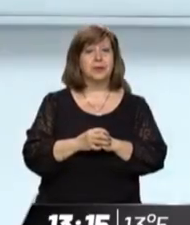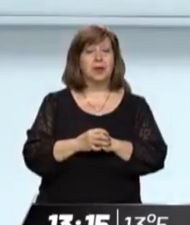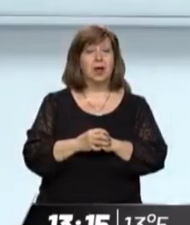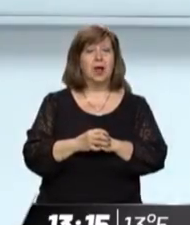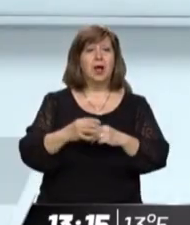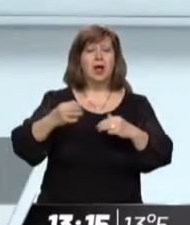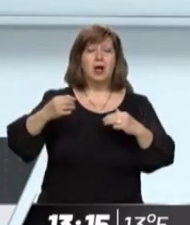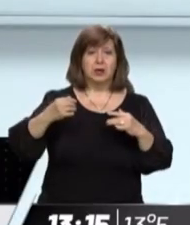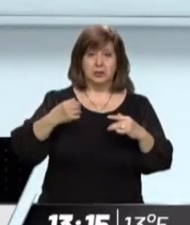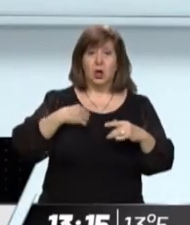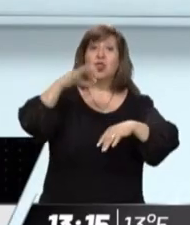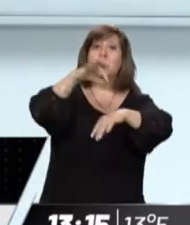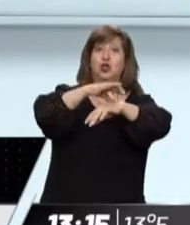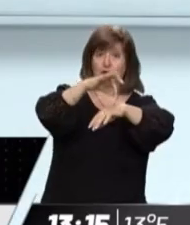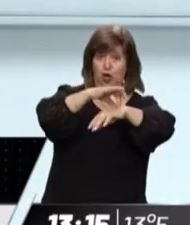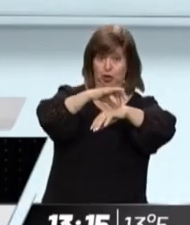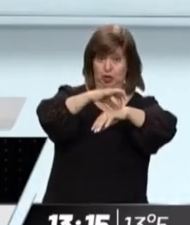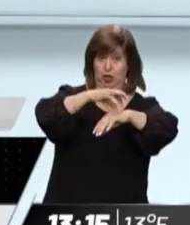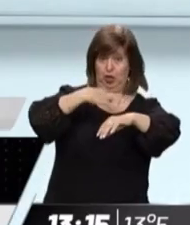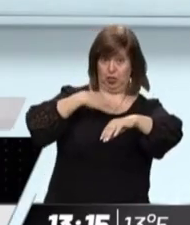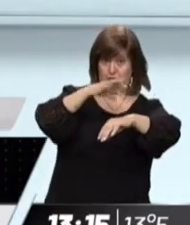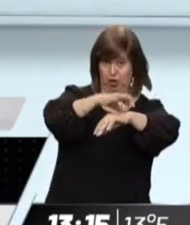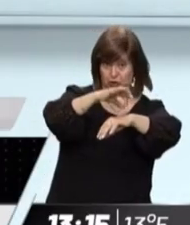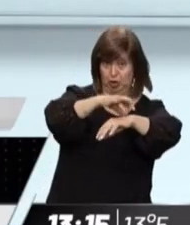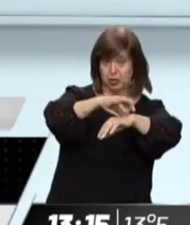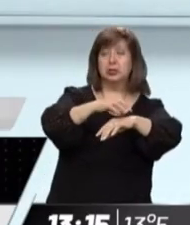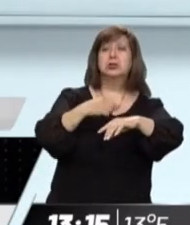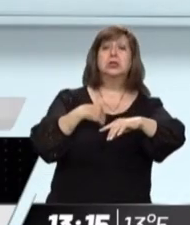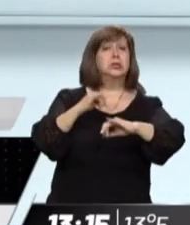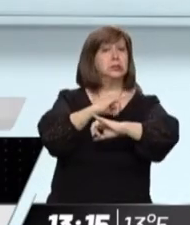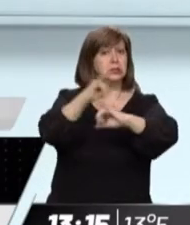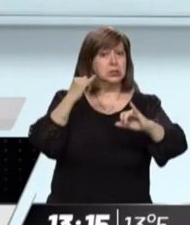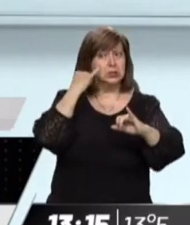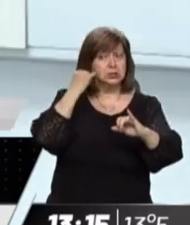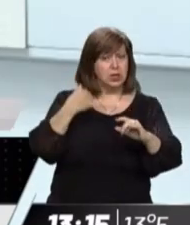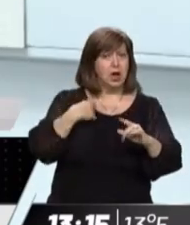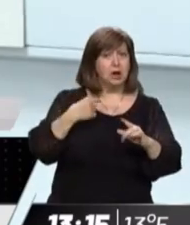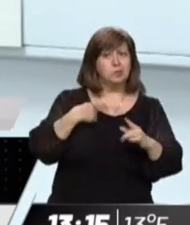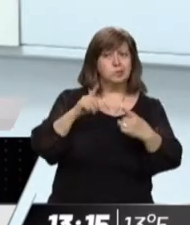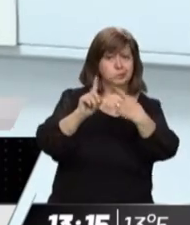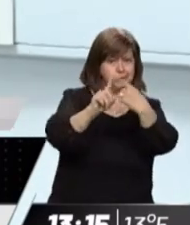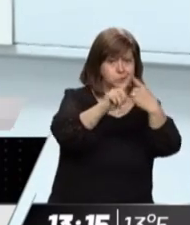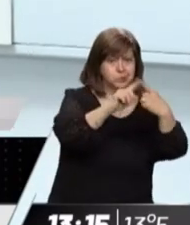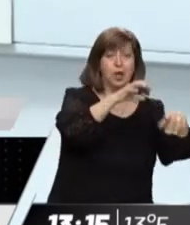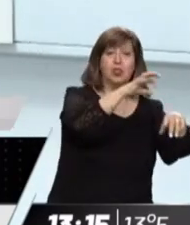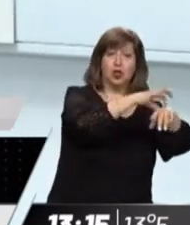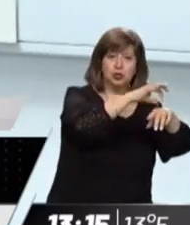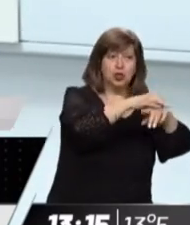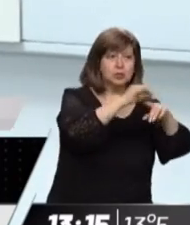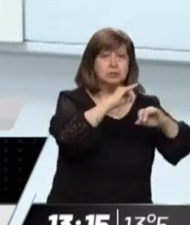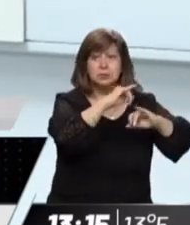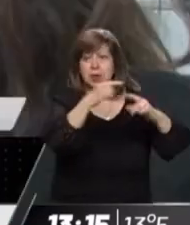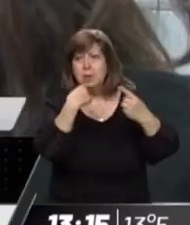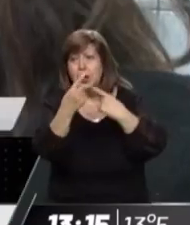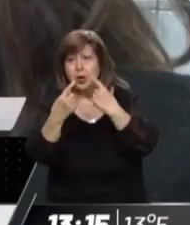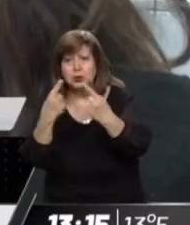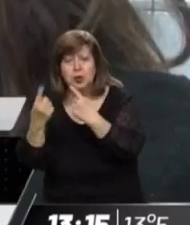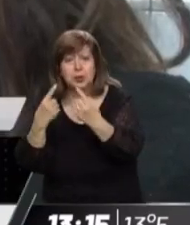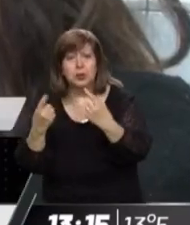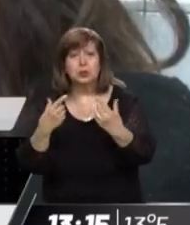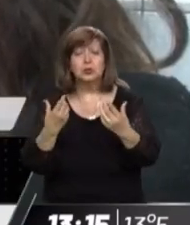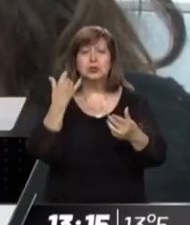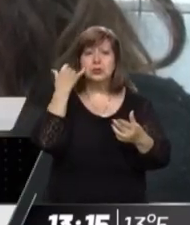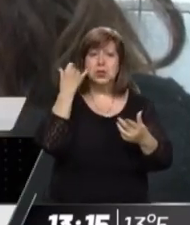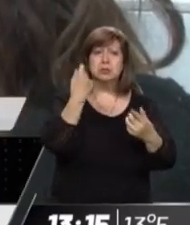Desde la Asociación Toxicológica Argentina, en donde tenemos un contacto con todos los toxicólogos a nivel del país y los distintos centros de intoxicaciones,